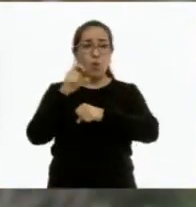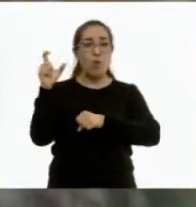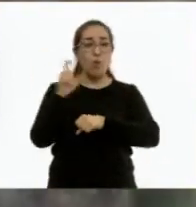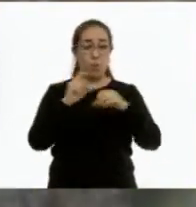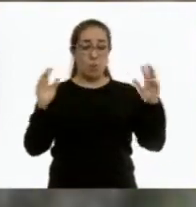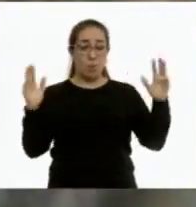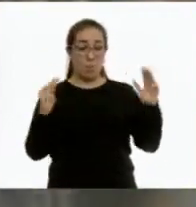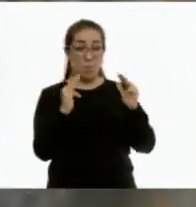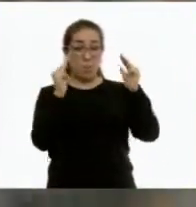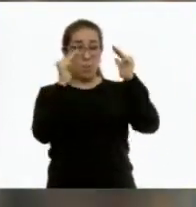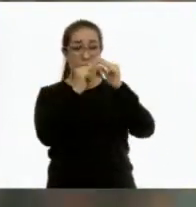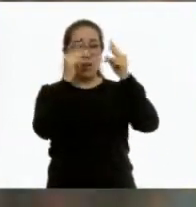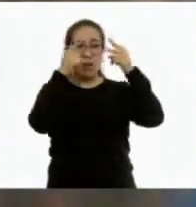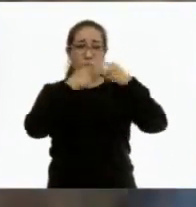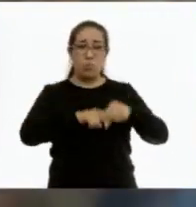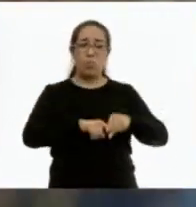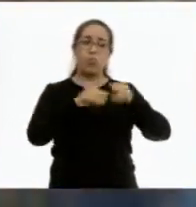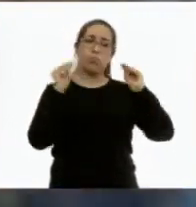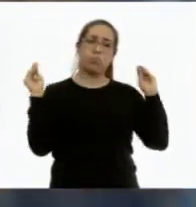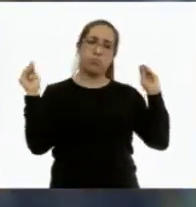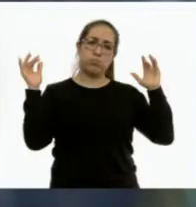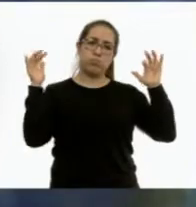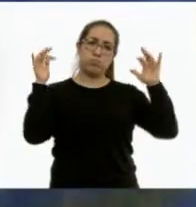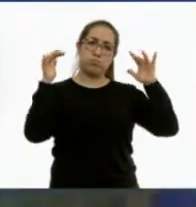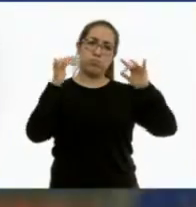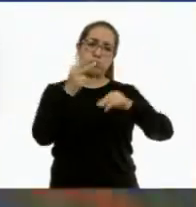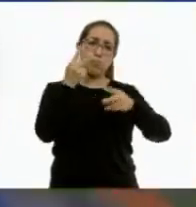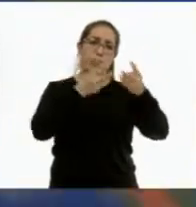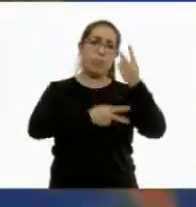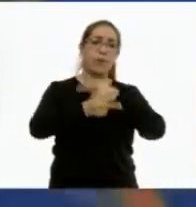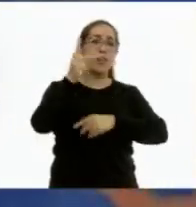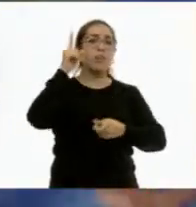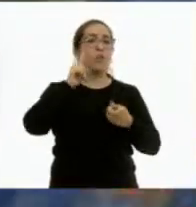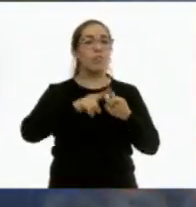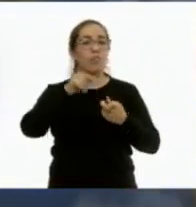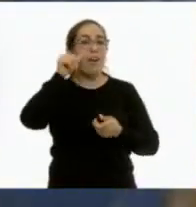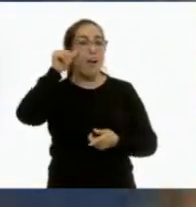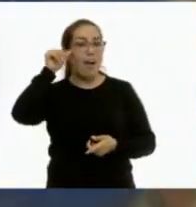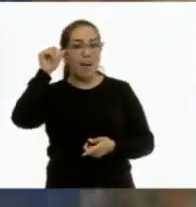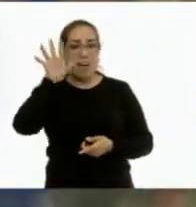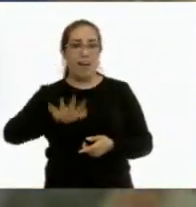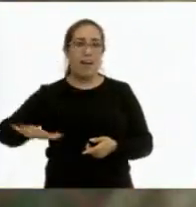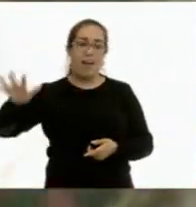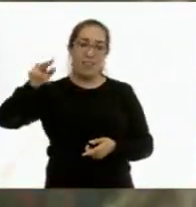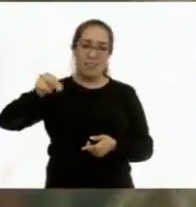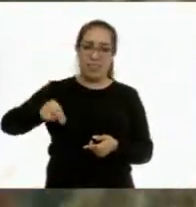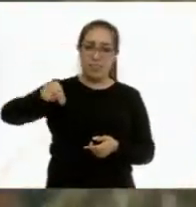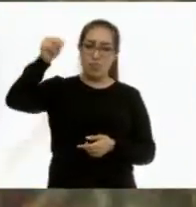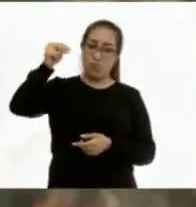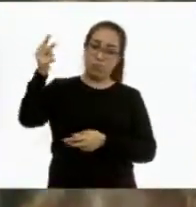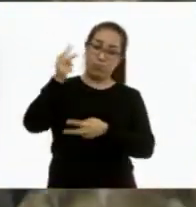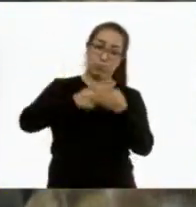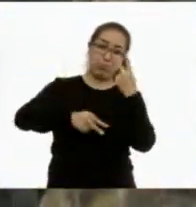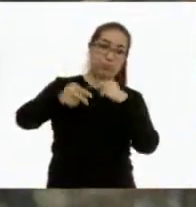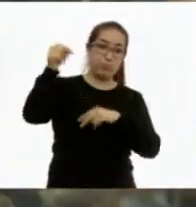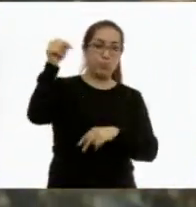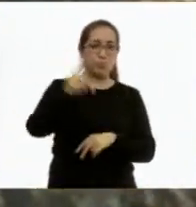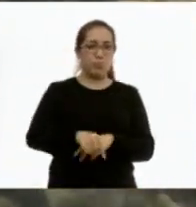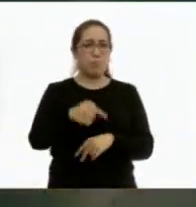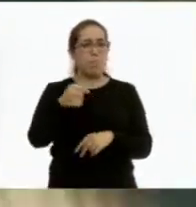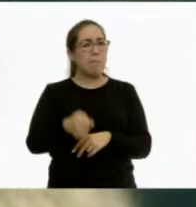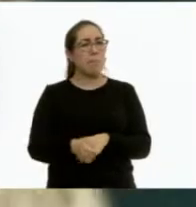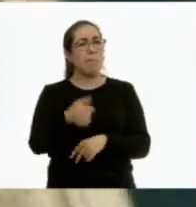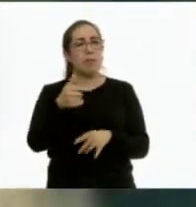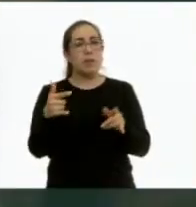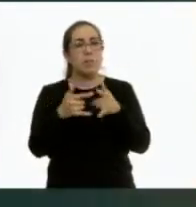glaciar, permitió el paso de oleadas de humanos provenientes del norte de Asia. Una de las primeras historias que se pueden